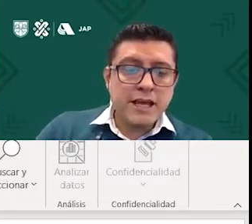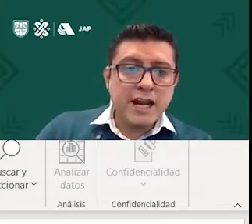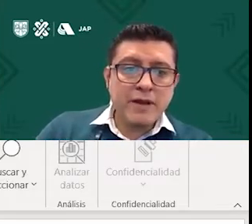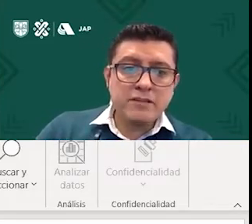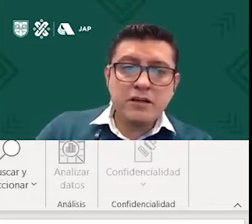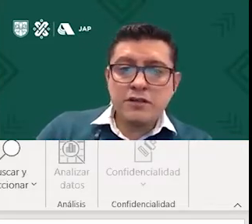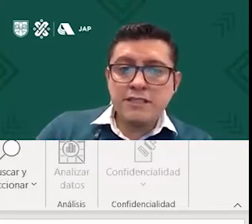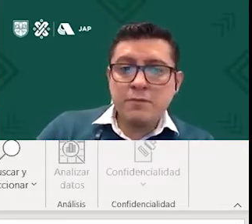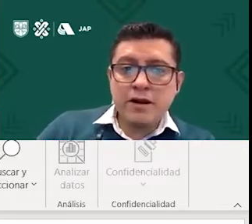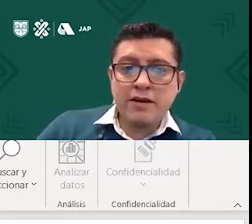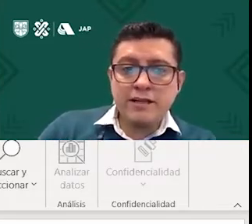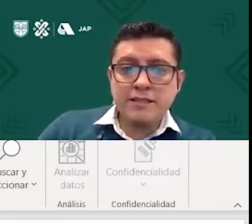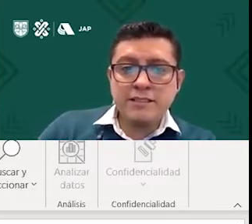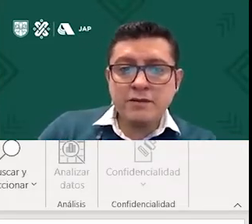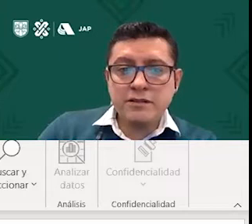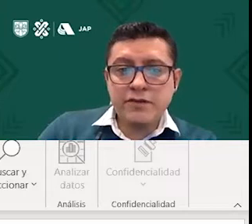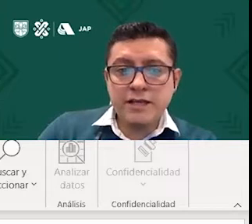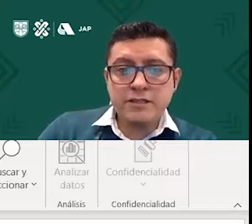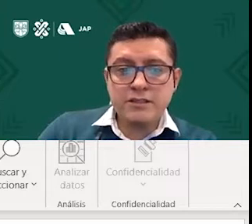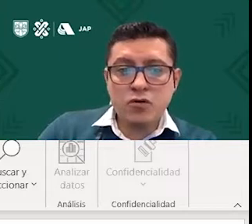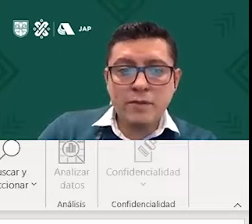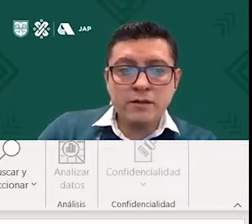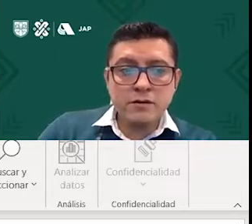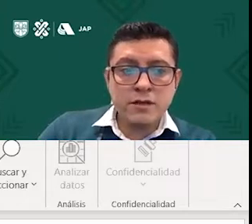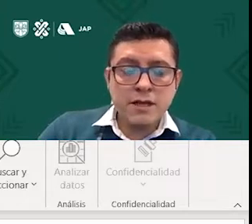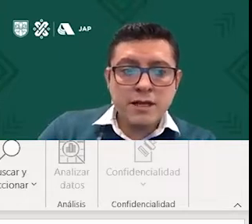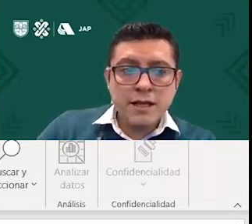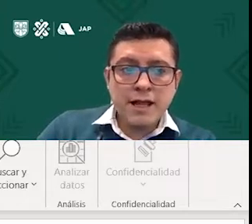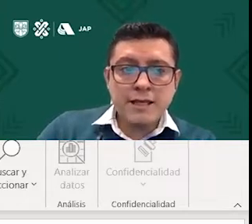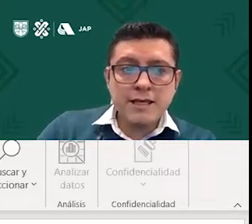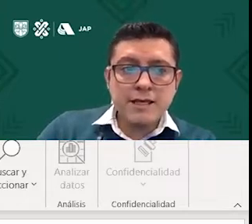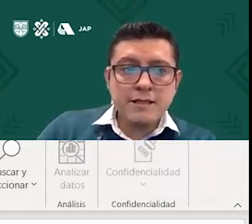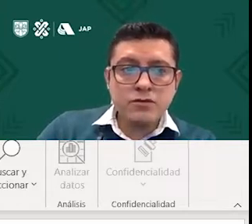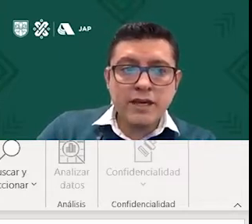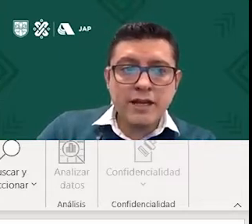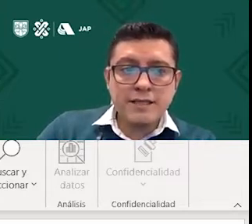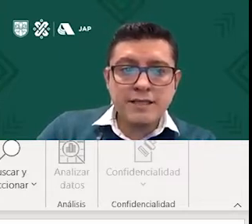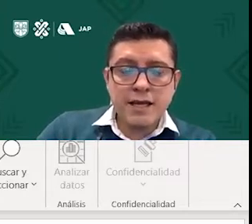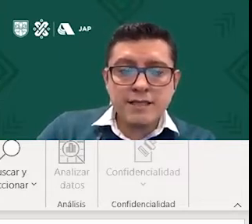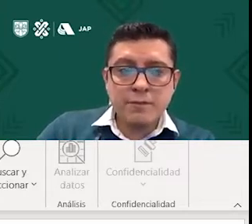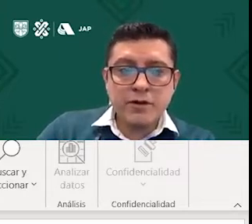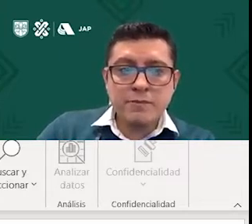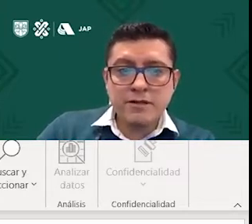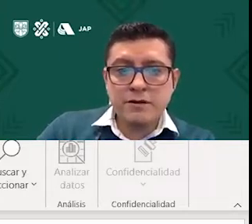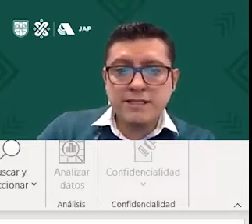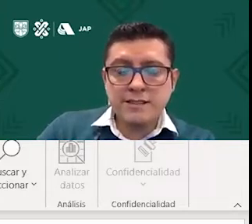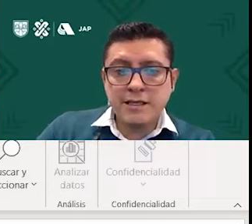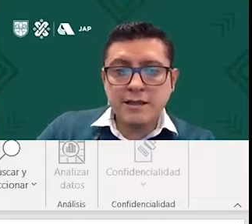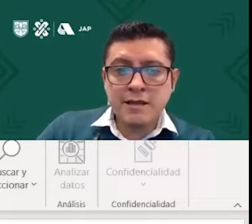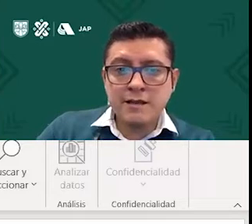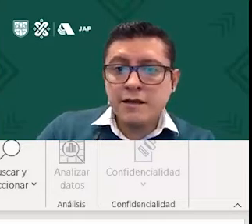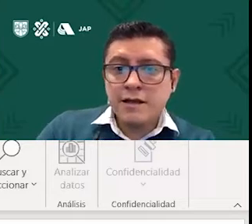señalar persona autorizada para oír y recibir notificaciones y documentos aquí se sugiere que sea siempre una persona